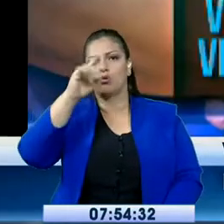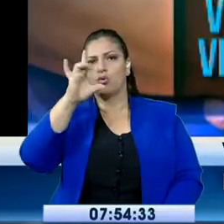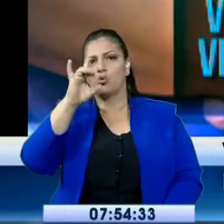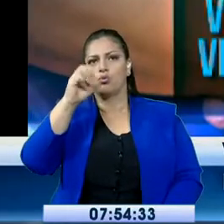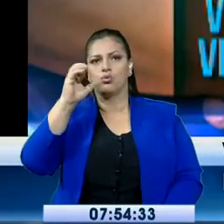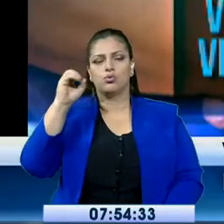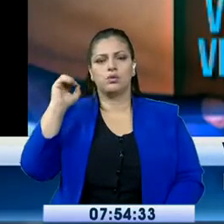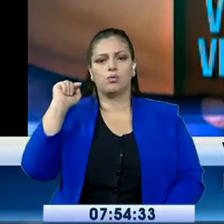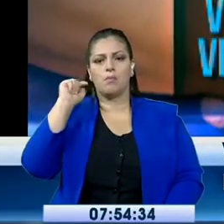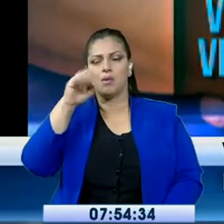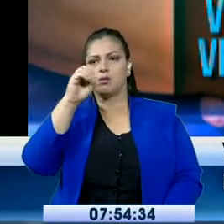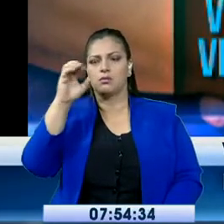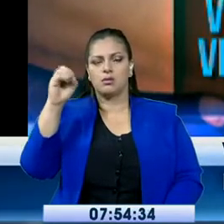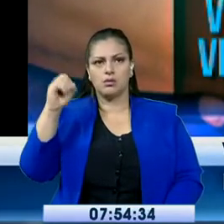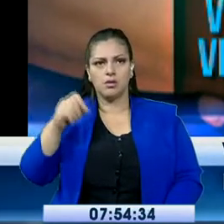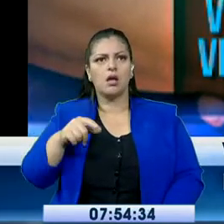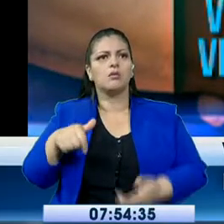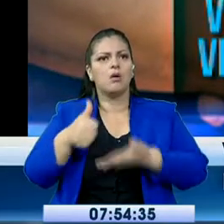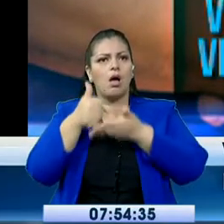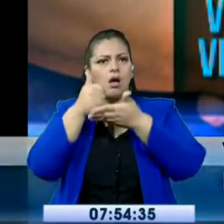al